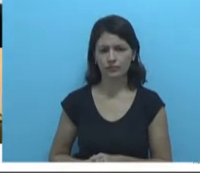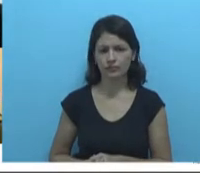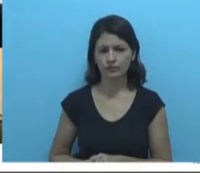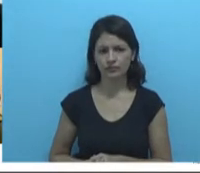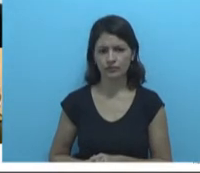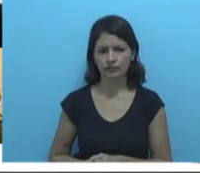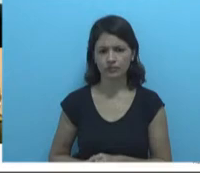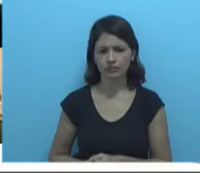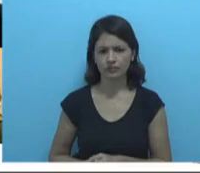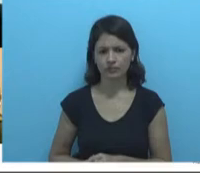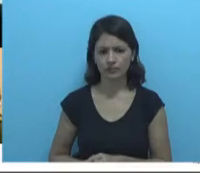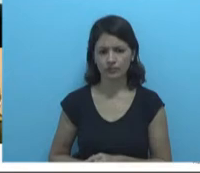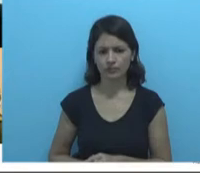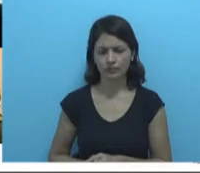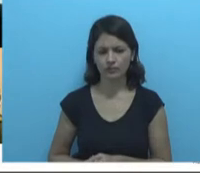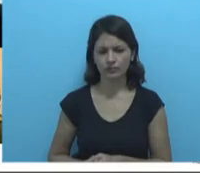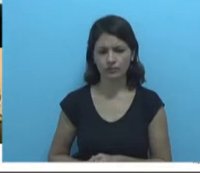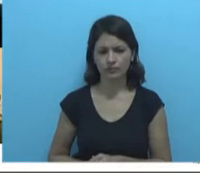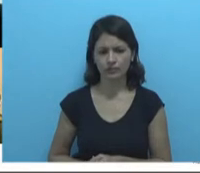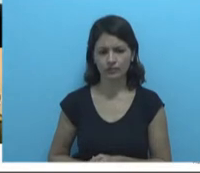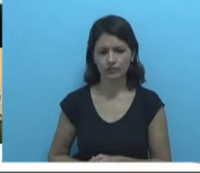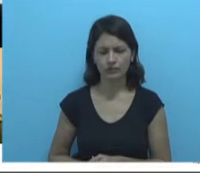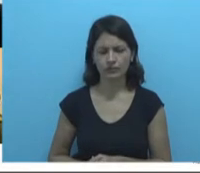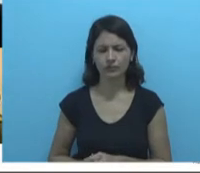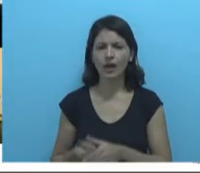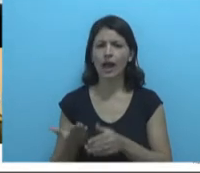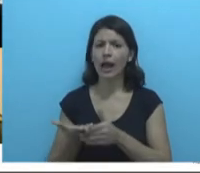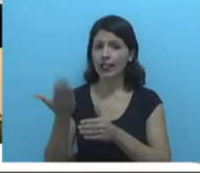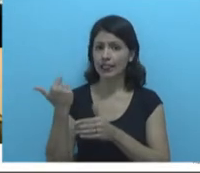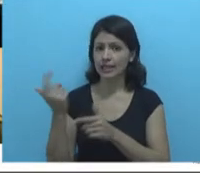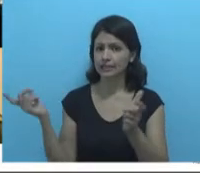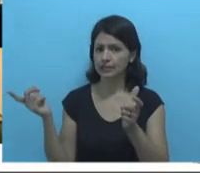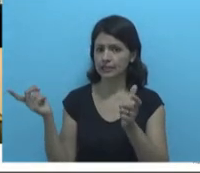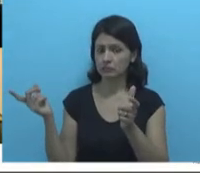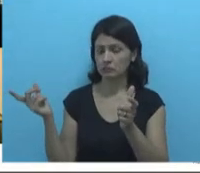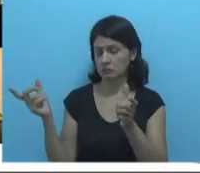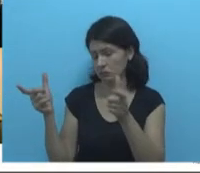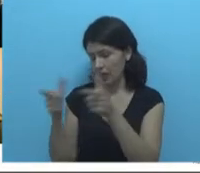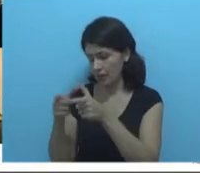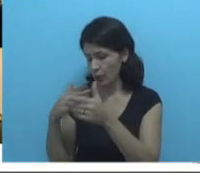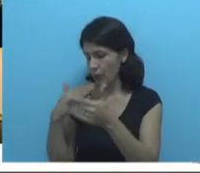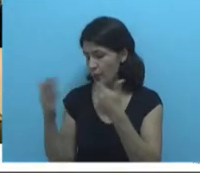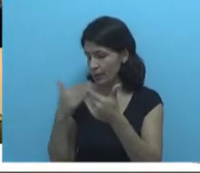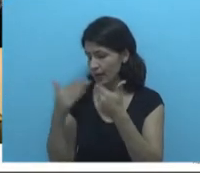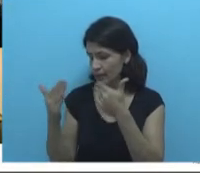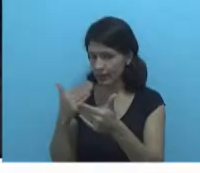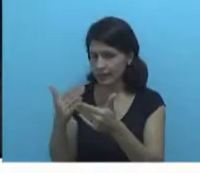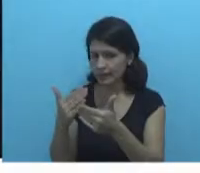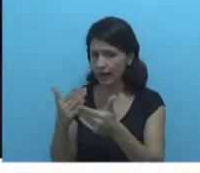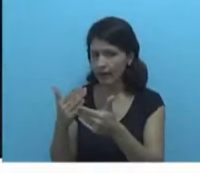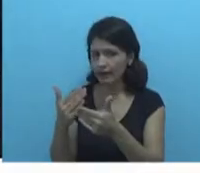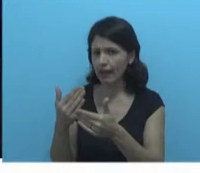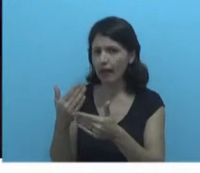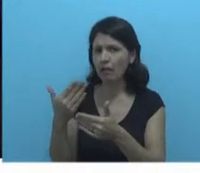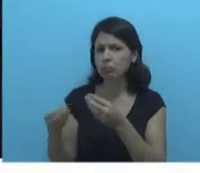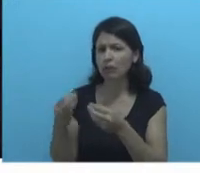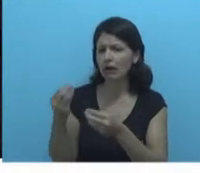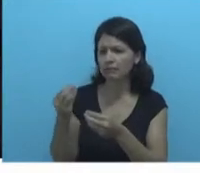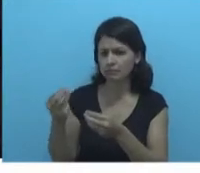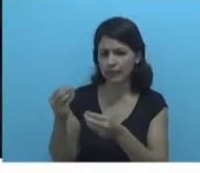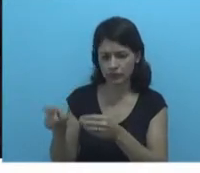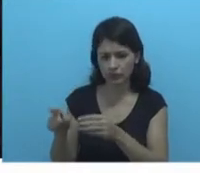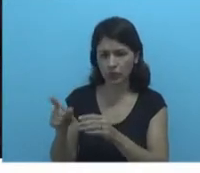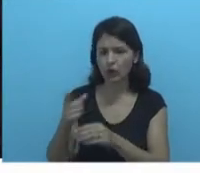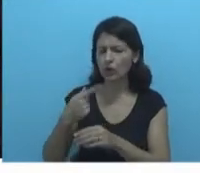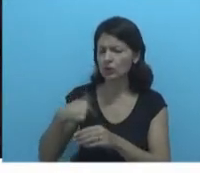No, lo que sucedió en parlamentaria, para aclararlo, es que Rubén planteó que el Ejecutivo quería este tema sobre tabla. Cuando le